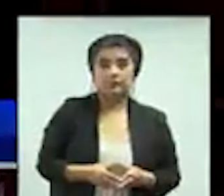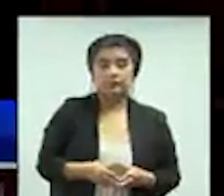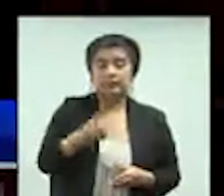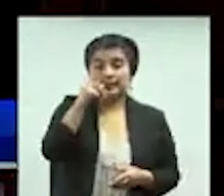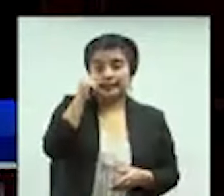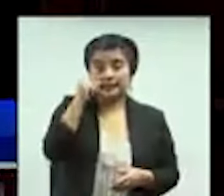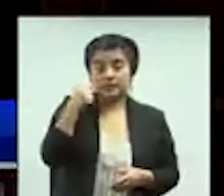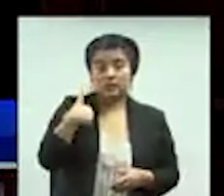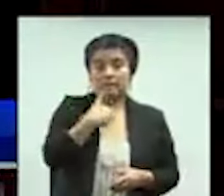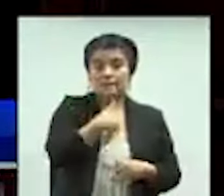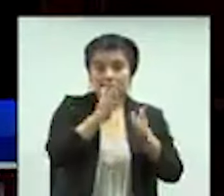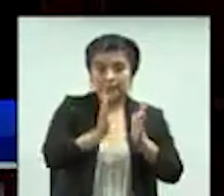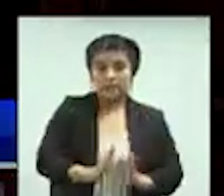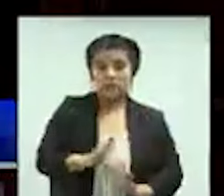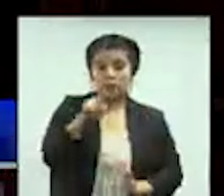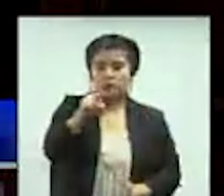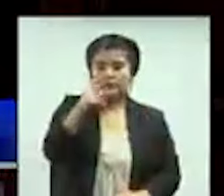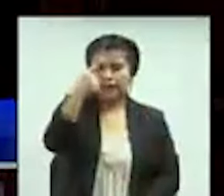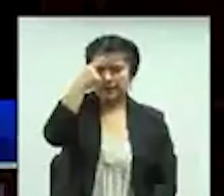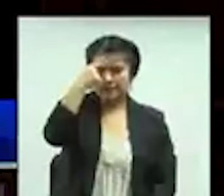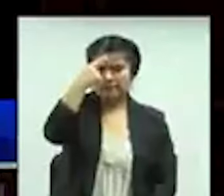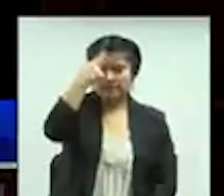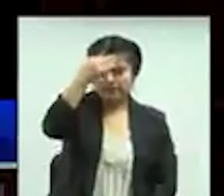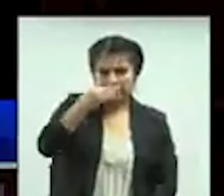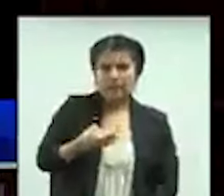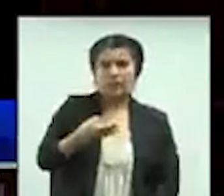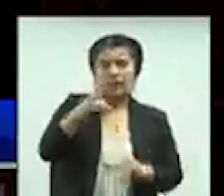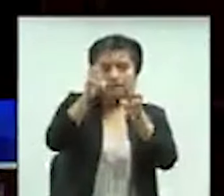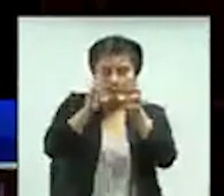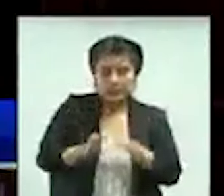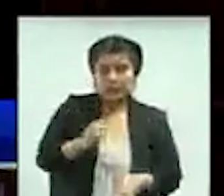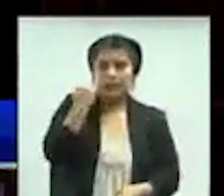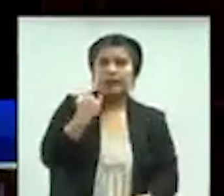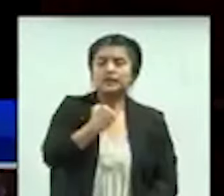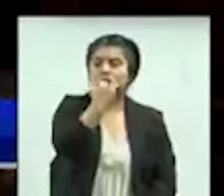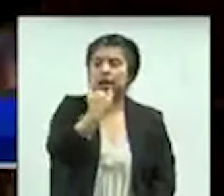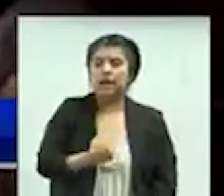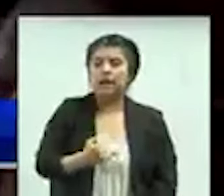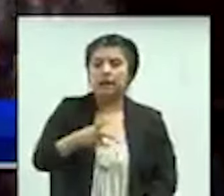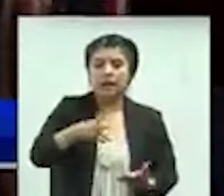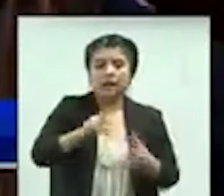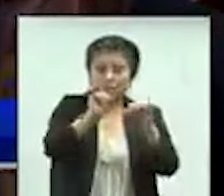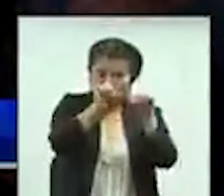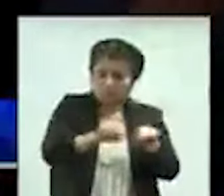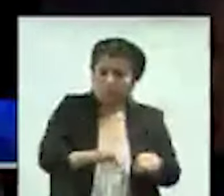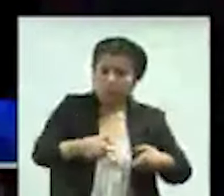Señor ministro, ¿considera usted que un israelita puede vivir en Palestina?